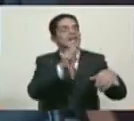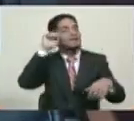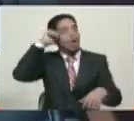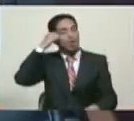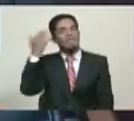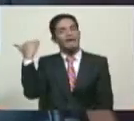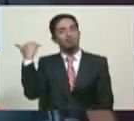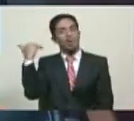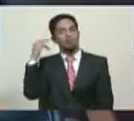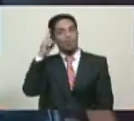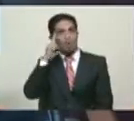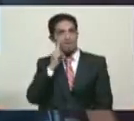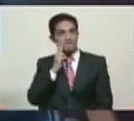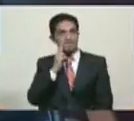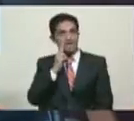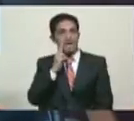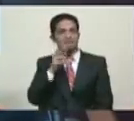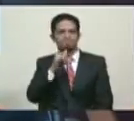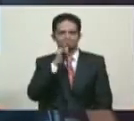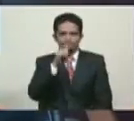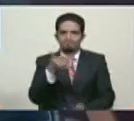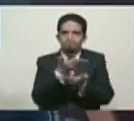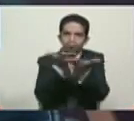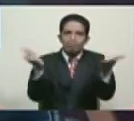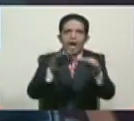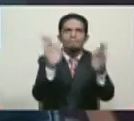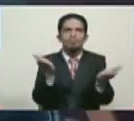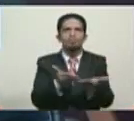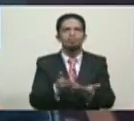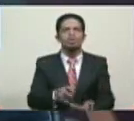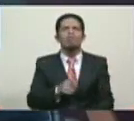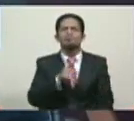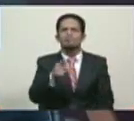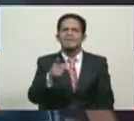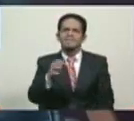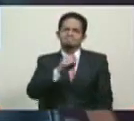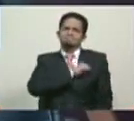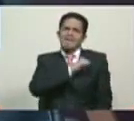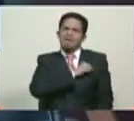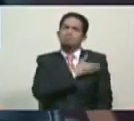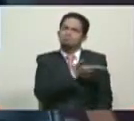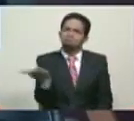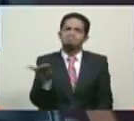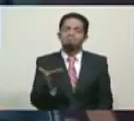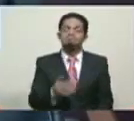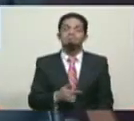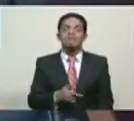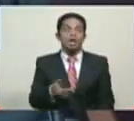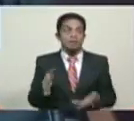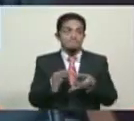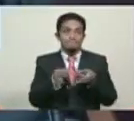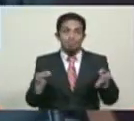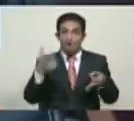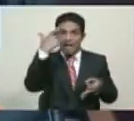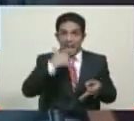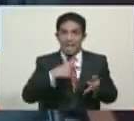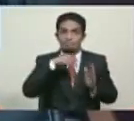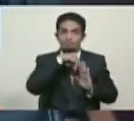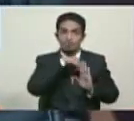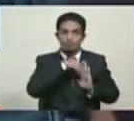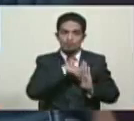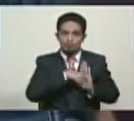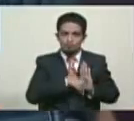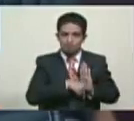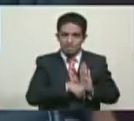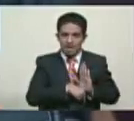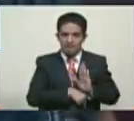los zamoranos, mandó su mensaje al mundo: oligarcas, temblad. Y con la moral y la profundidad del árbol de las